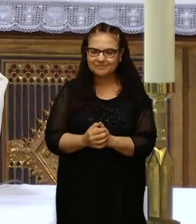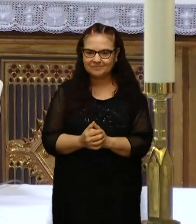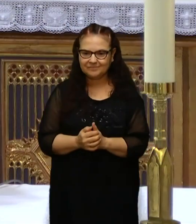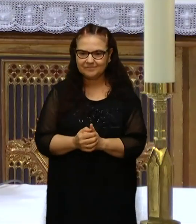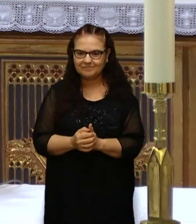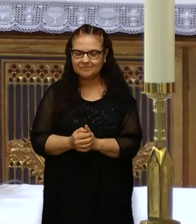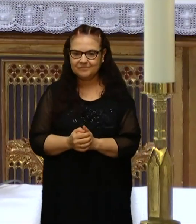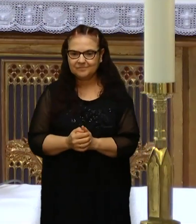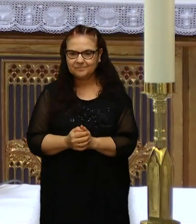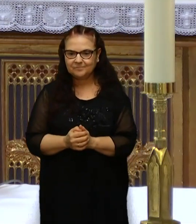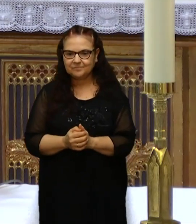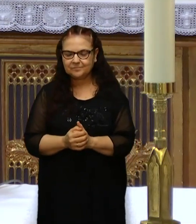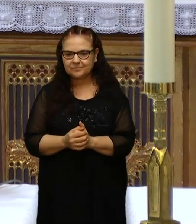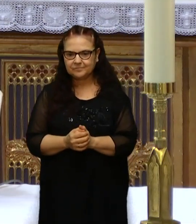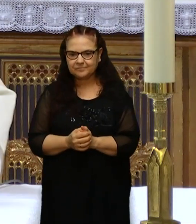Amén.